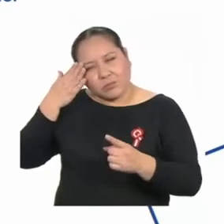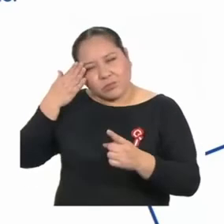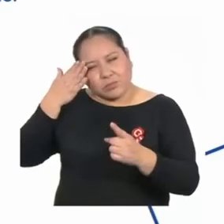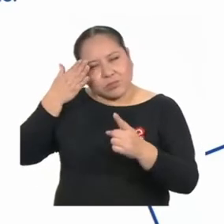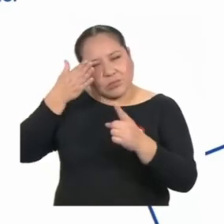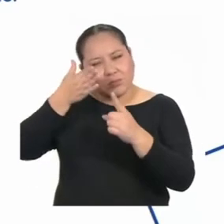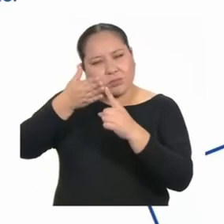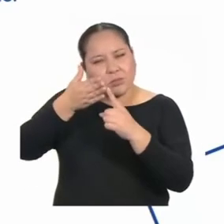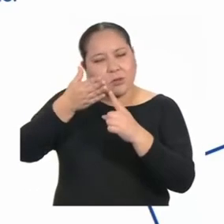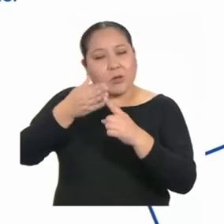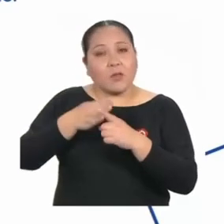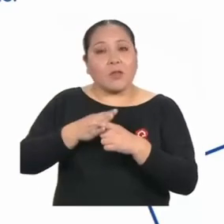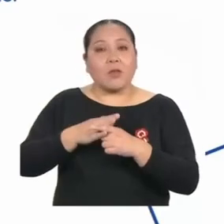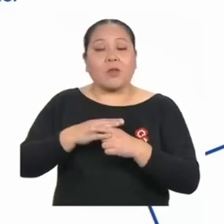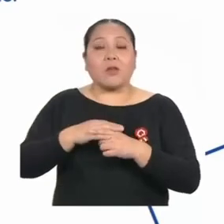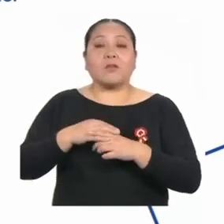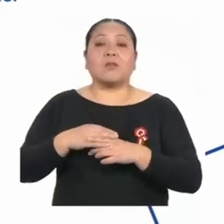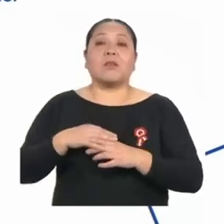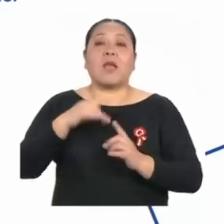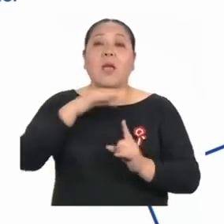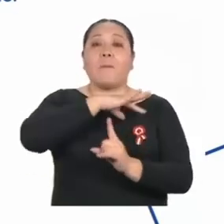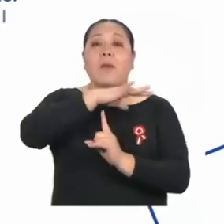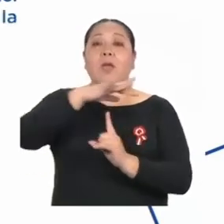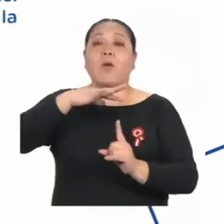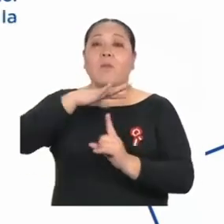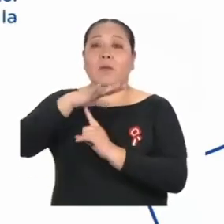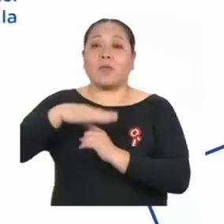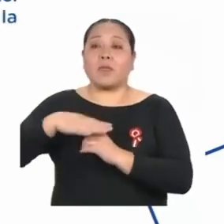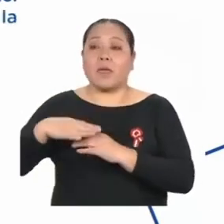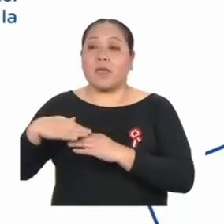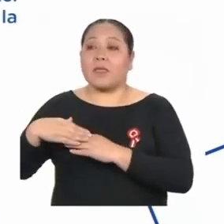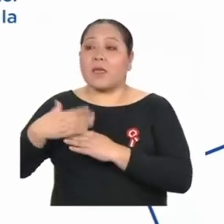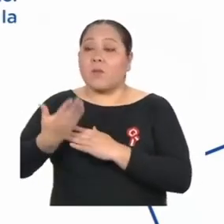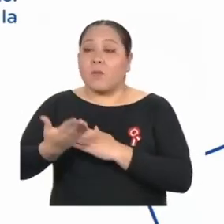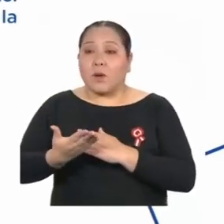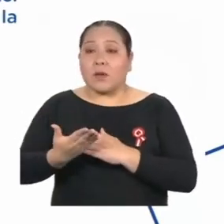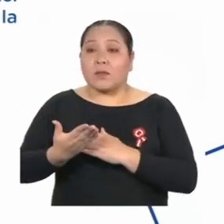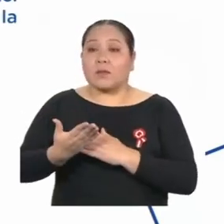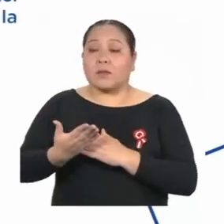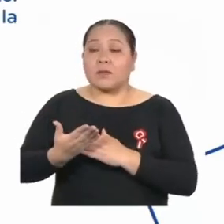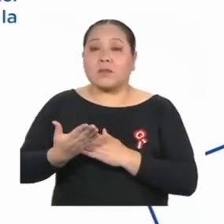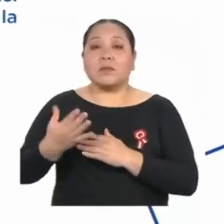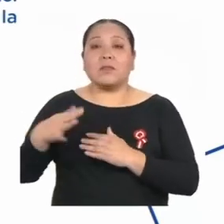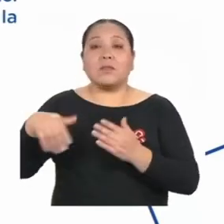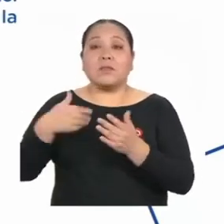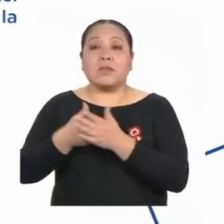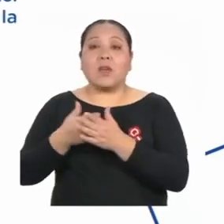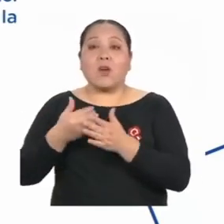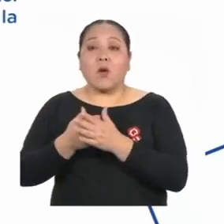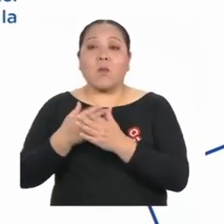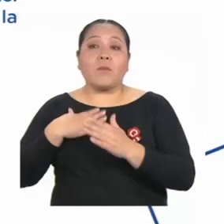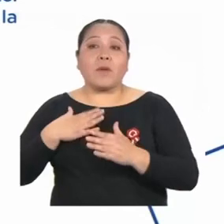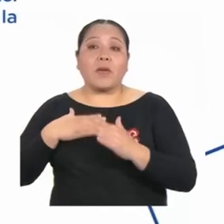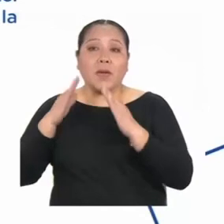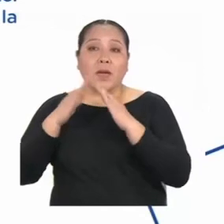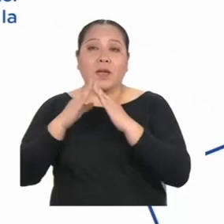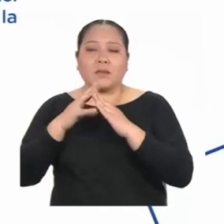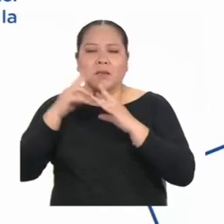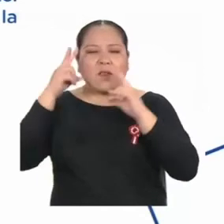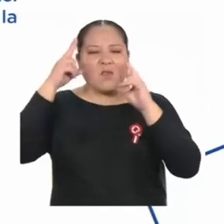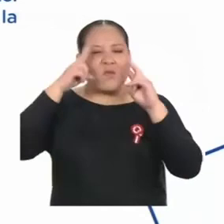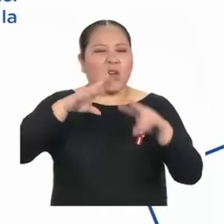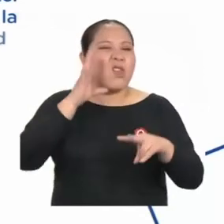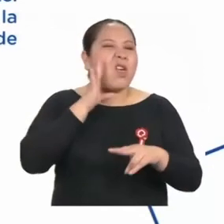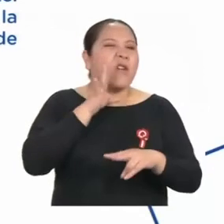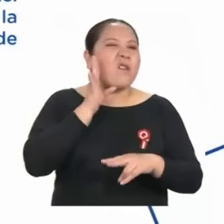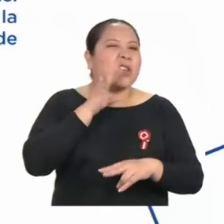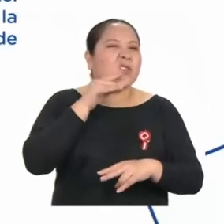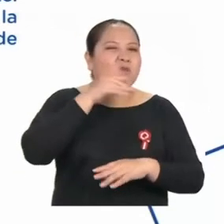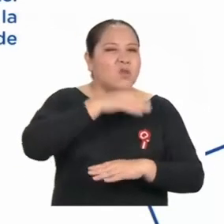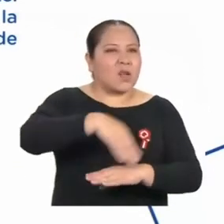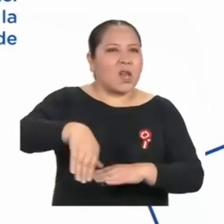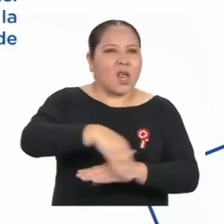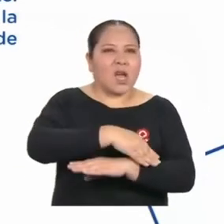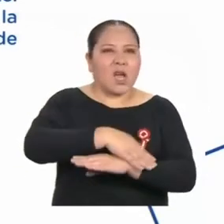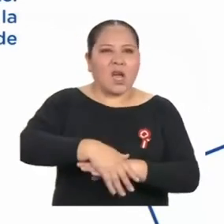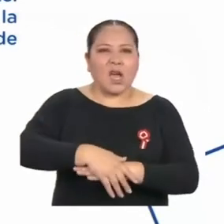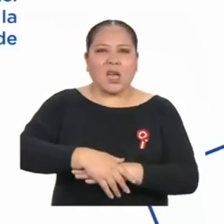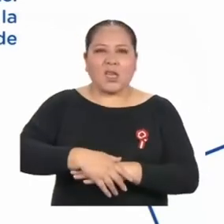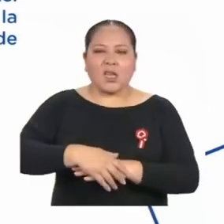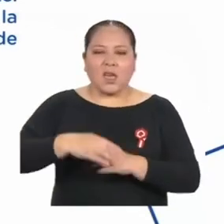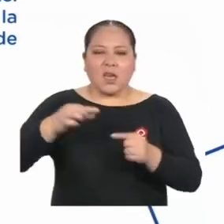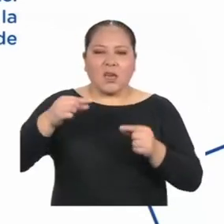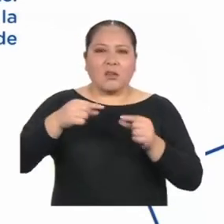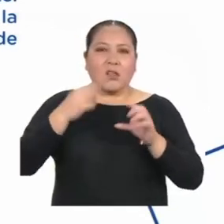ambiente. Cuando vuelvo a casa después del colegio, me quedo mirando la basura de la calle, el humo gris que arrojan los buses, el tráfico de la